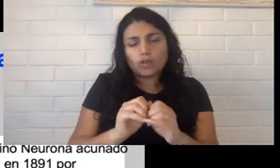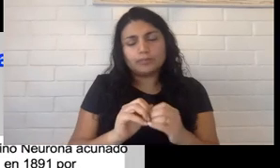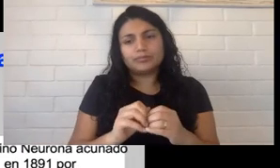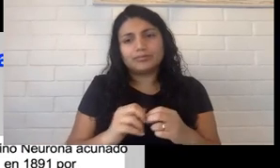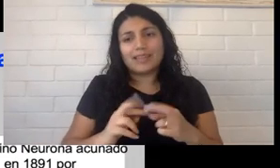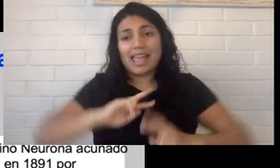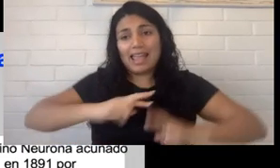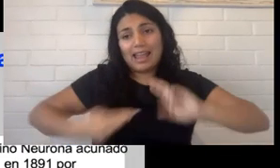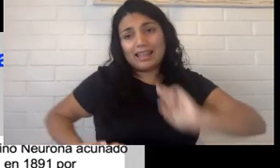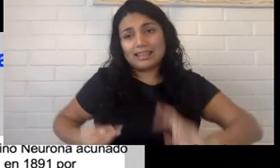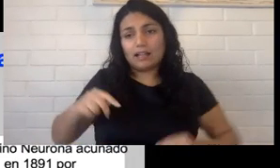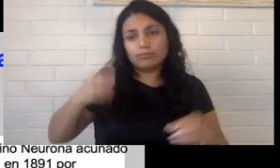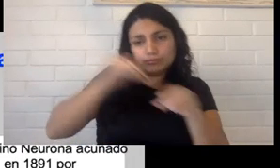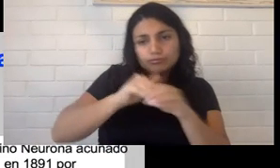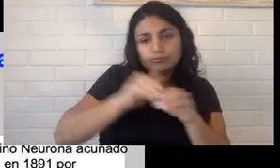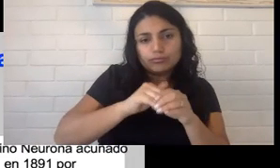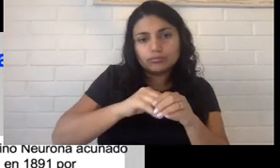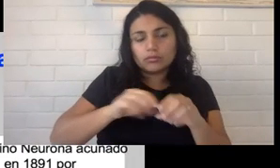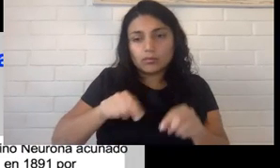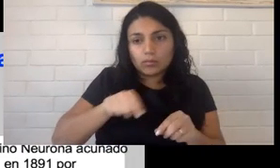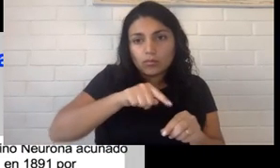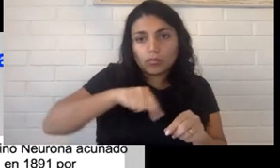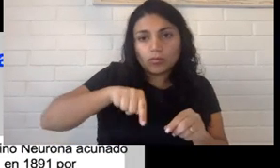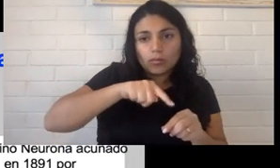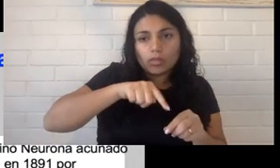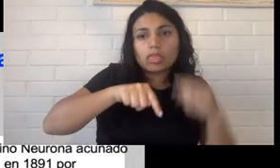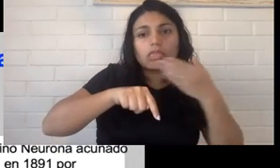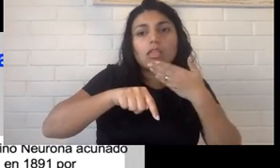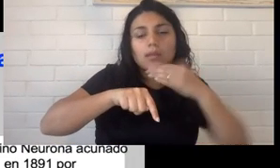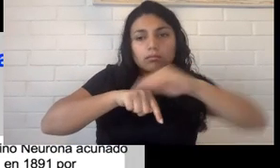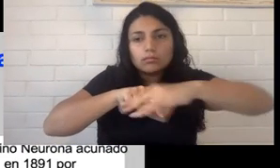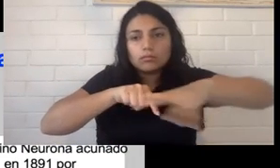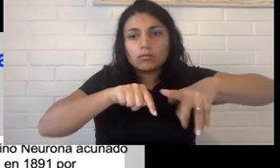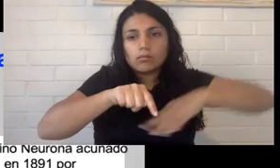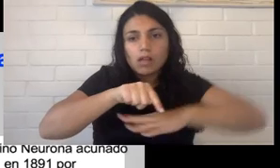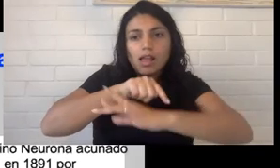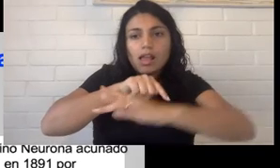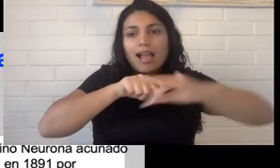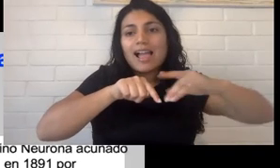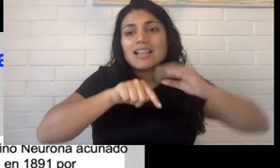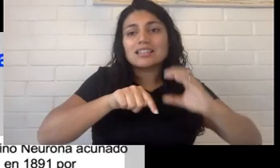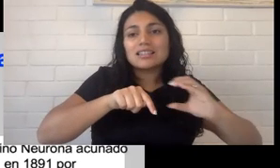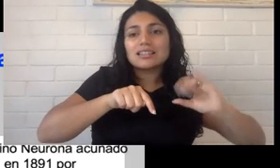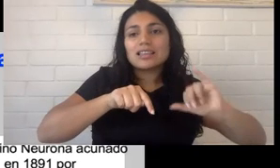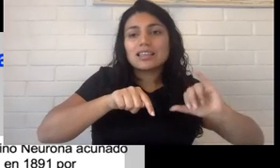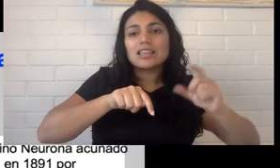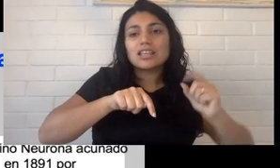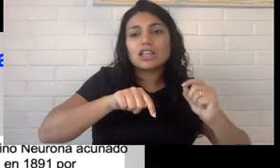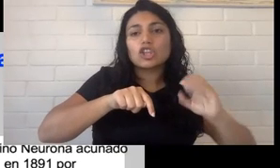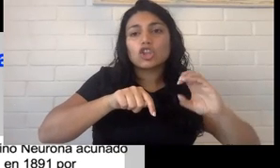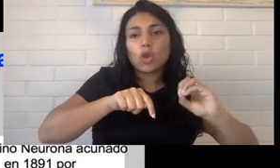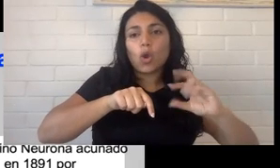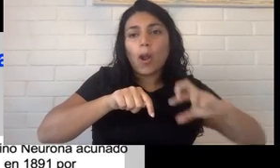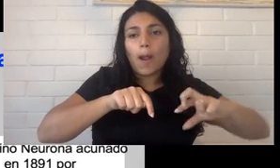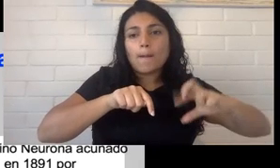núcleo está el citoplasma. Estas características son similares a todas las células,